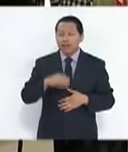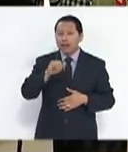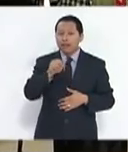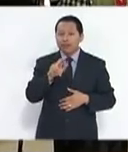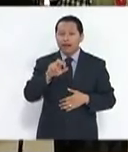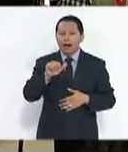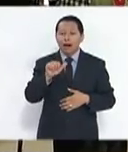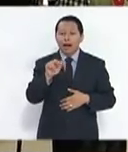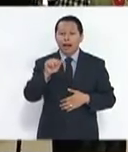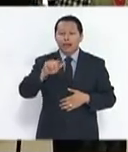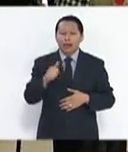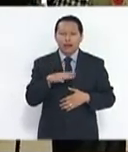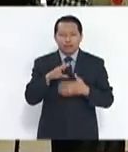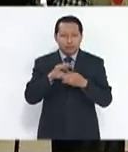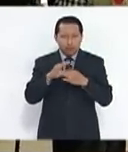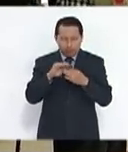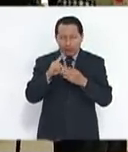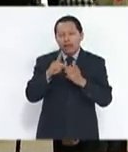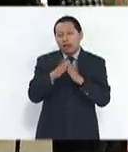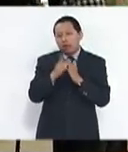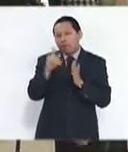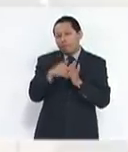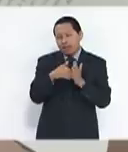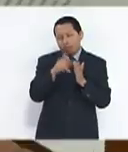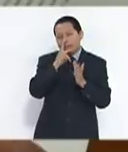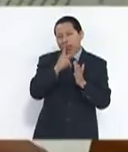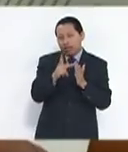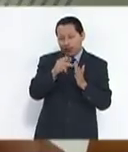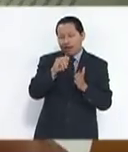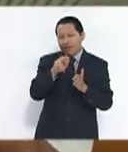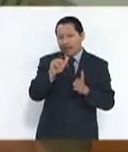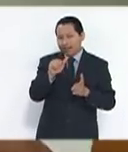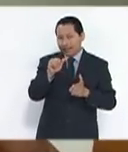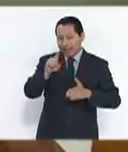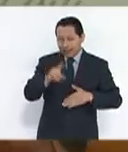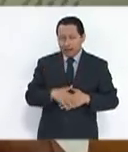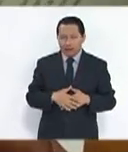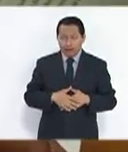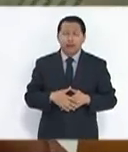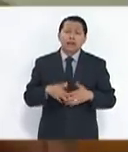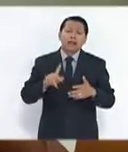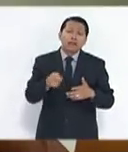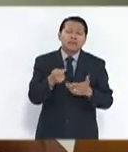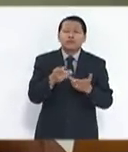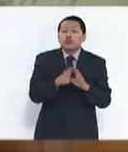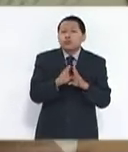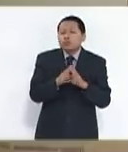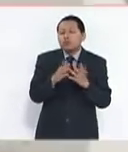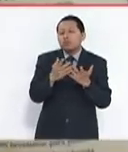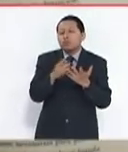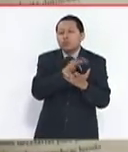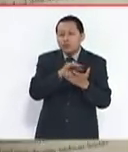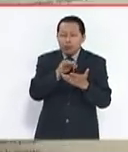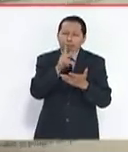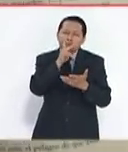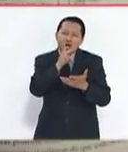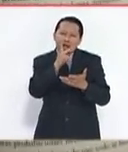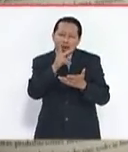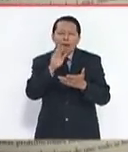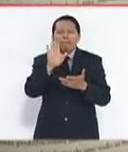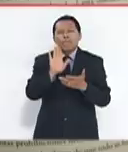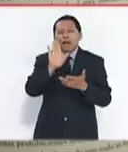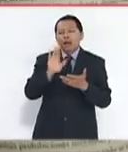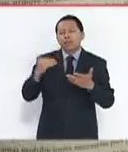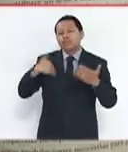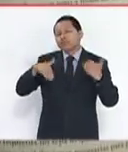Javier Aranda nos habla sobre el libro 1000 palabras de Gabriel Said. Es una especie de paseo por las palabras, más de 1000 palabras, no